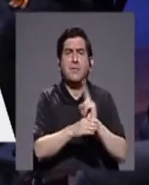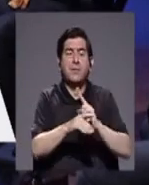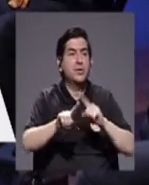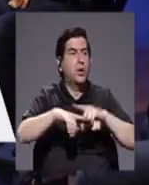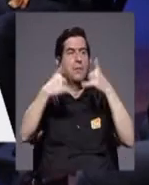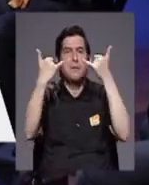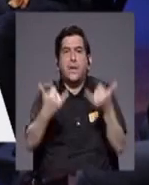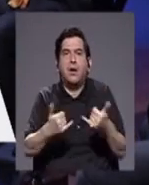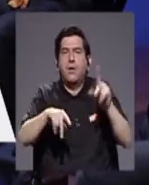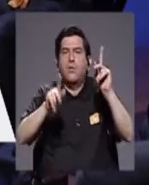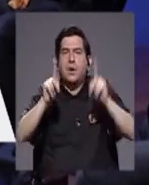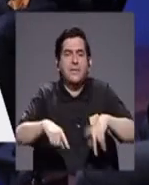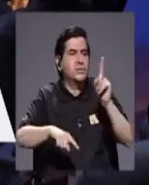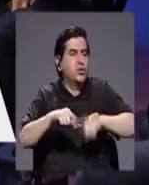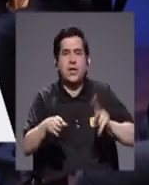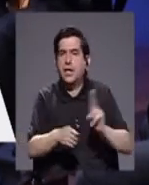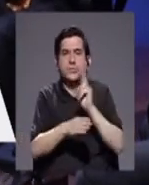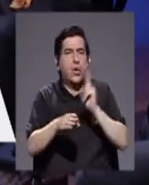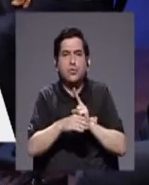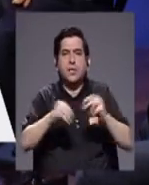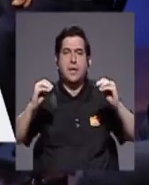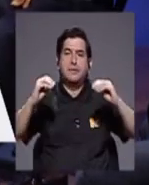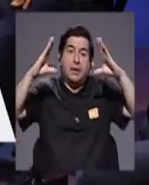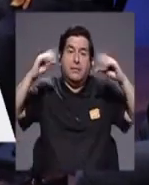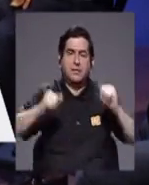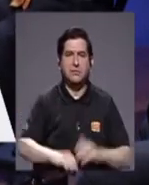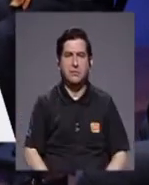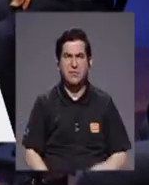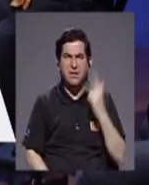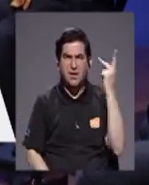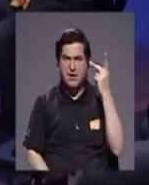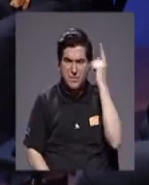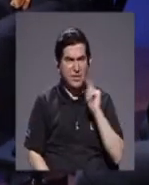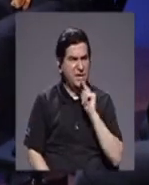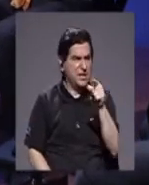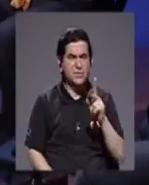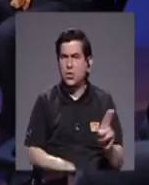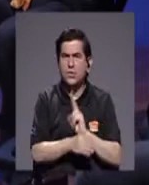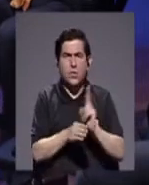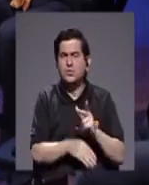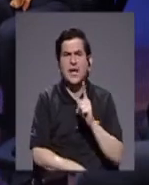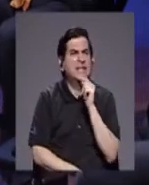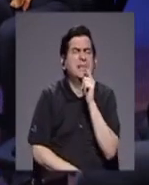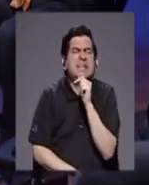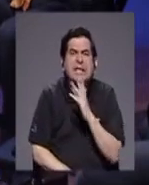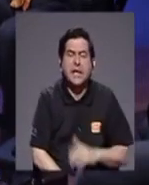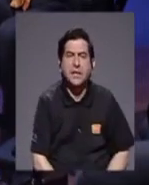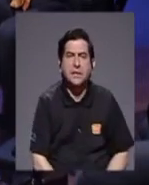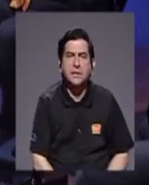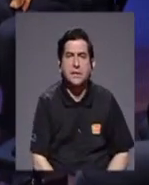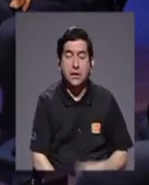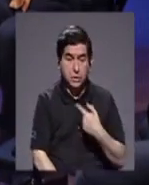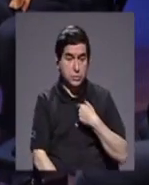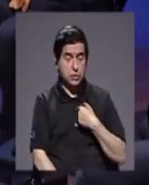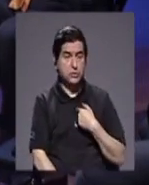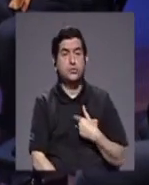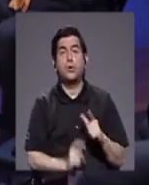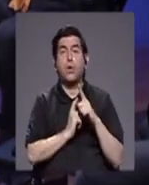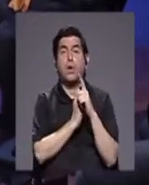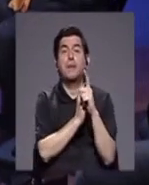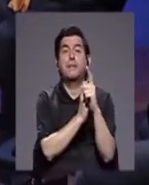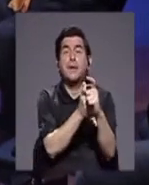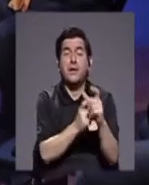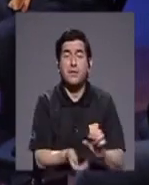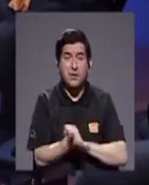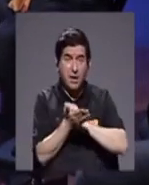prendido cuando nadie lo puede usar? ¿Y cuál es la política que dice que eso nadie lo puede usar? ¿Por qué yo hoy para correr tengo que ir en